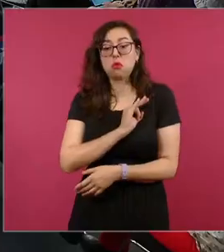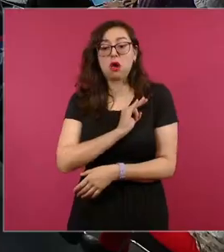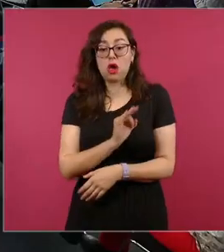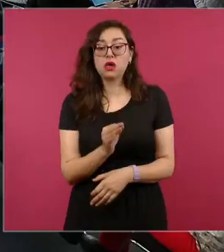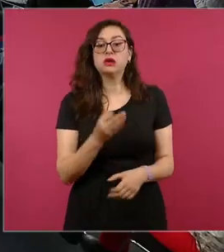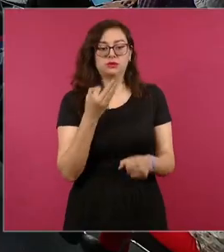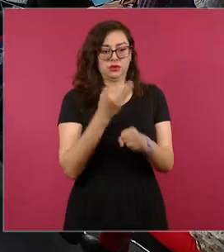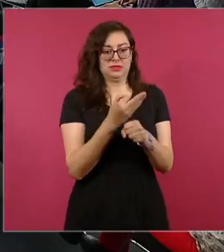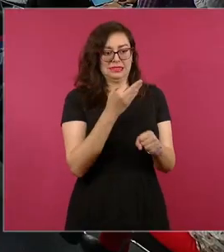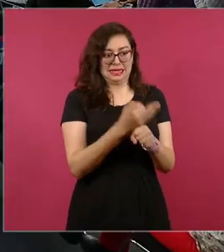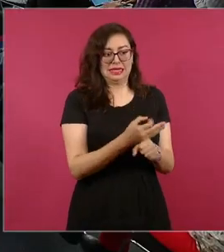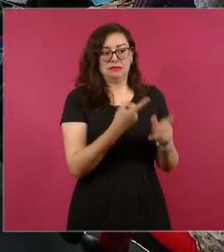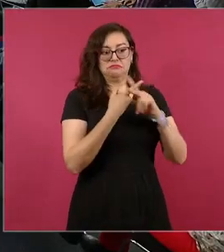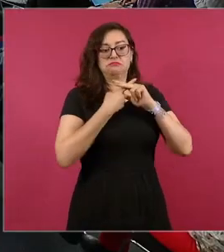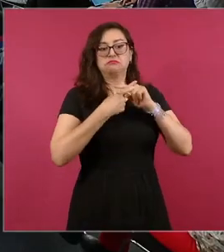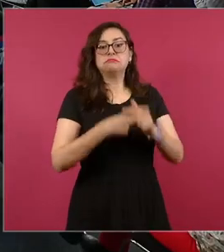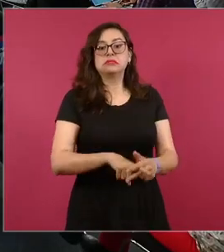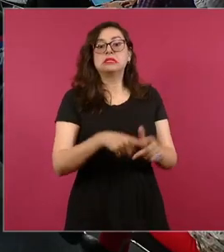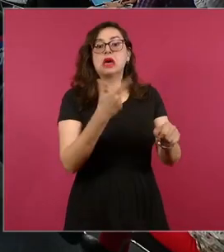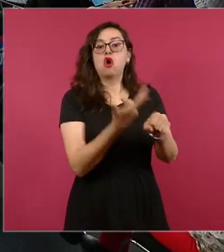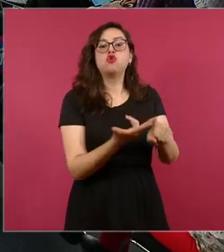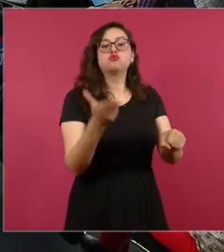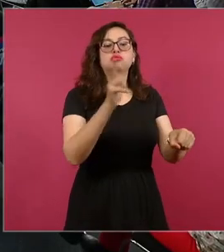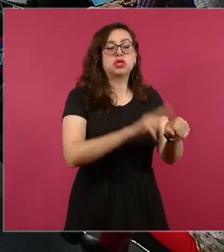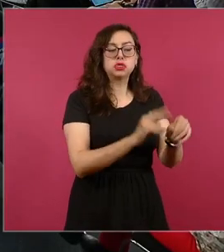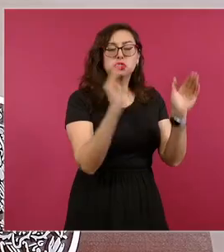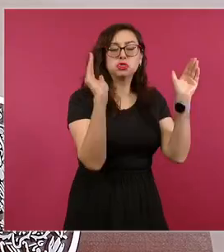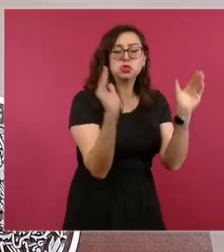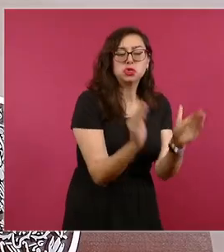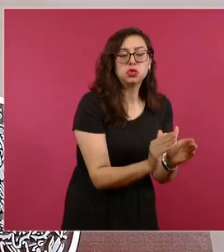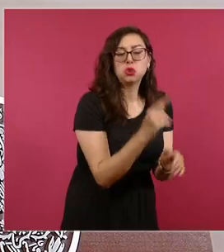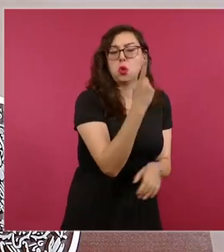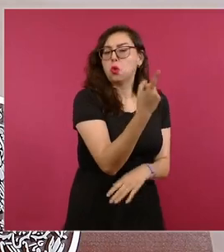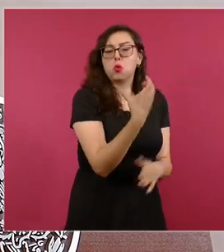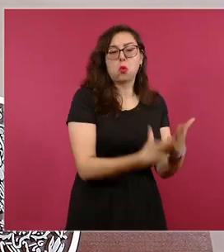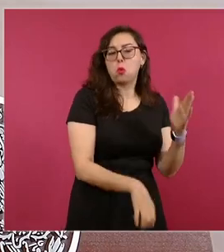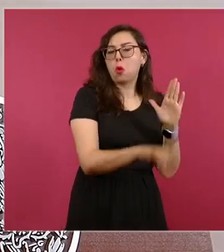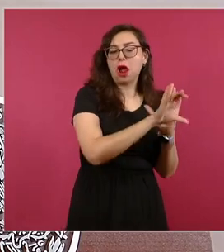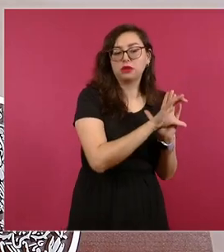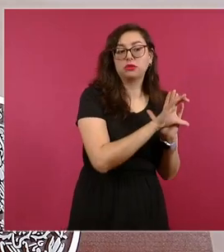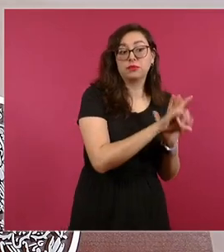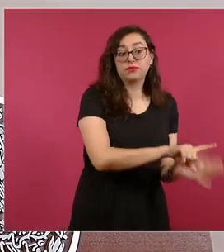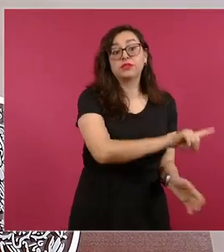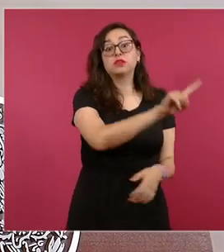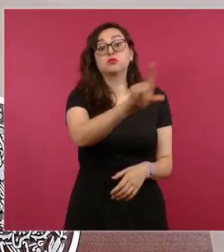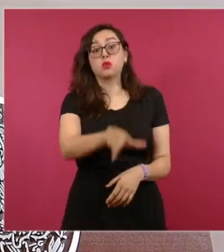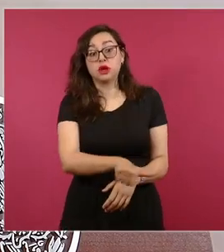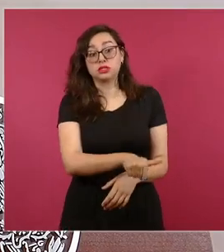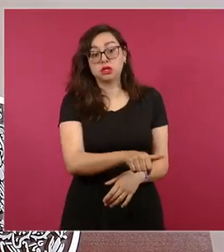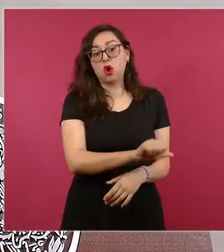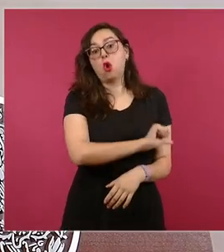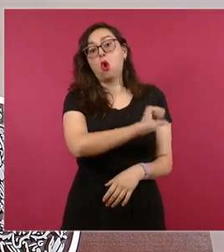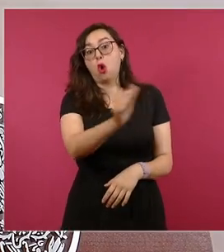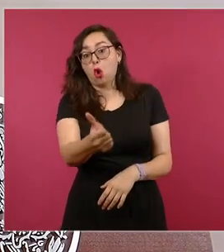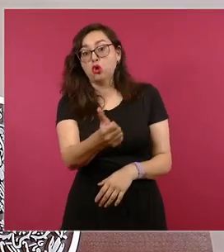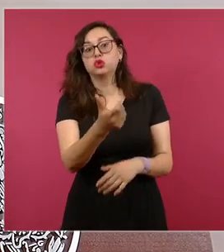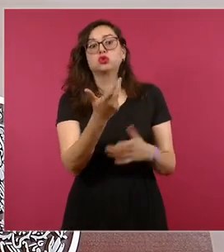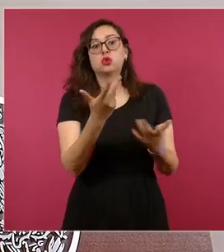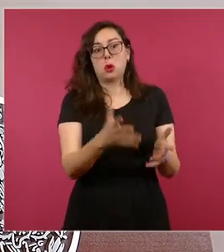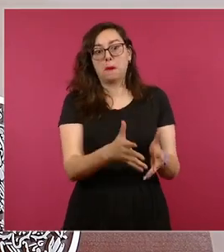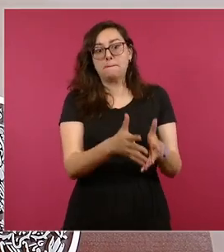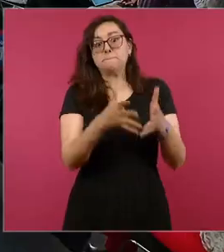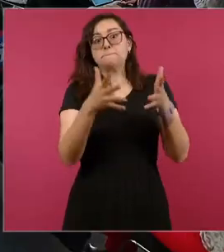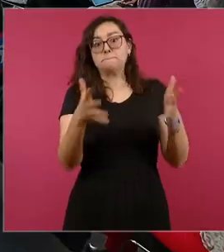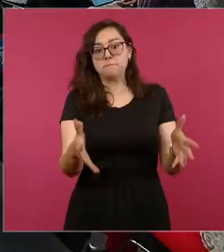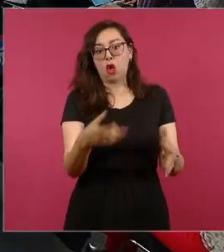las más pequeñas, las de 1 y 2 consultorios. Luego, para unidades más grandes, se van incrementando los montos a